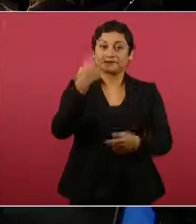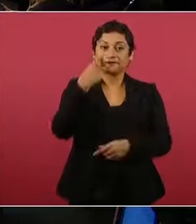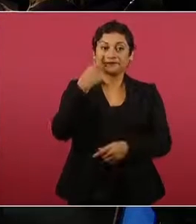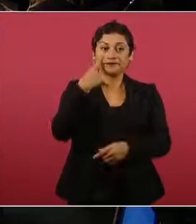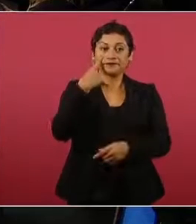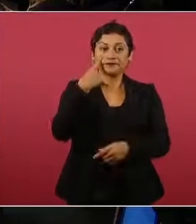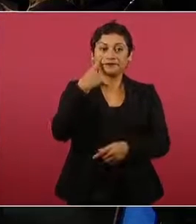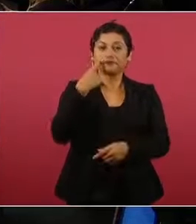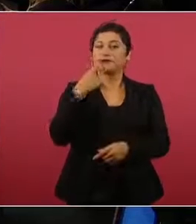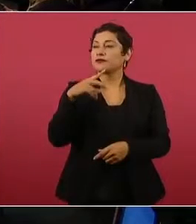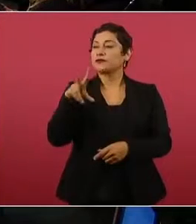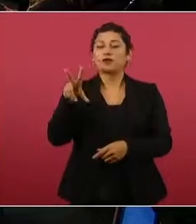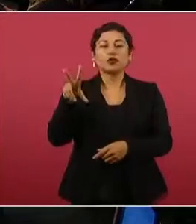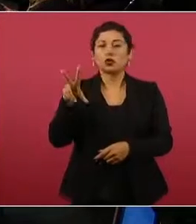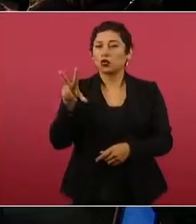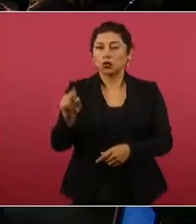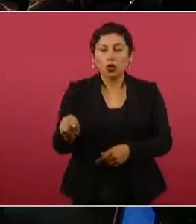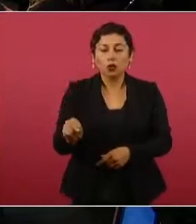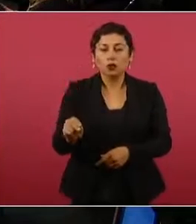no, lo de